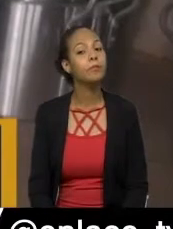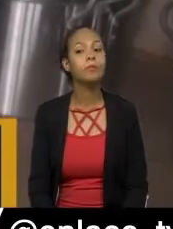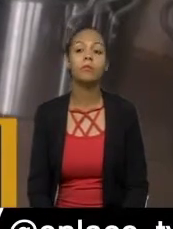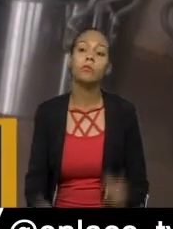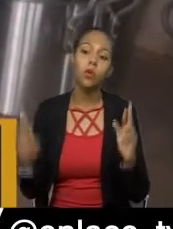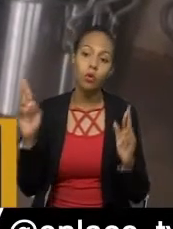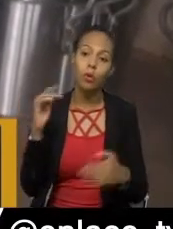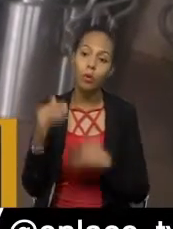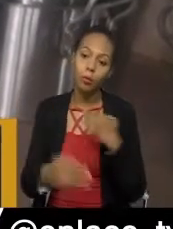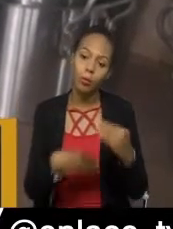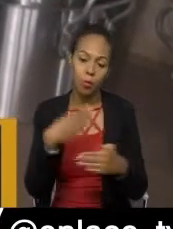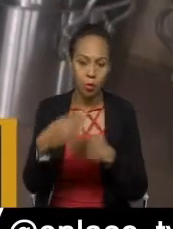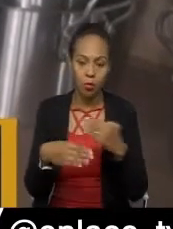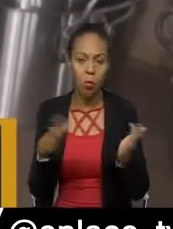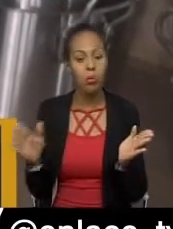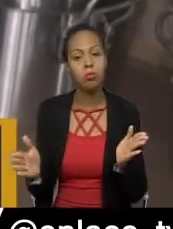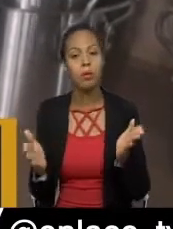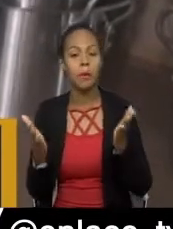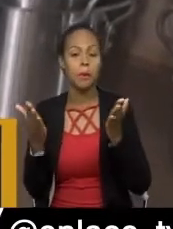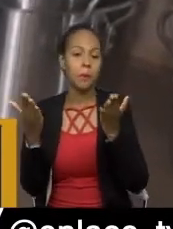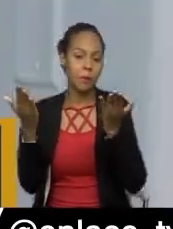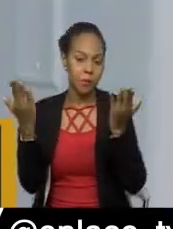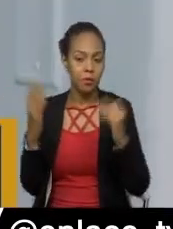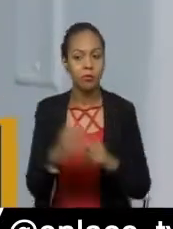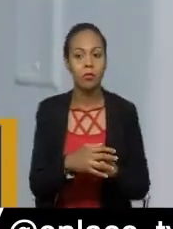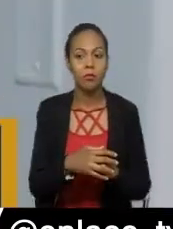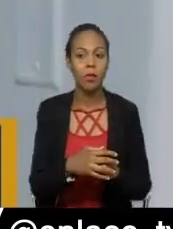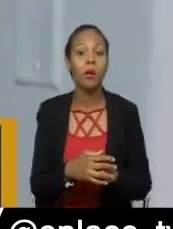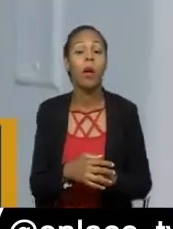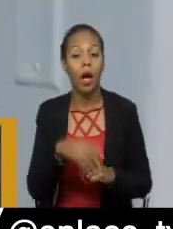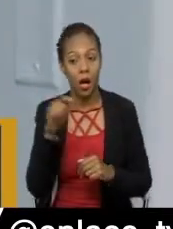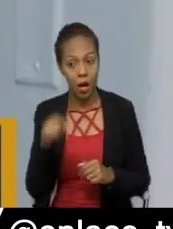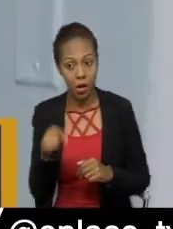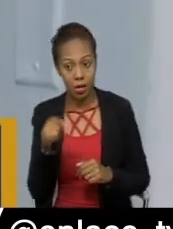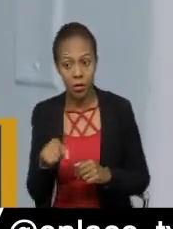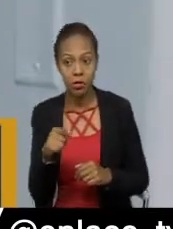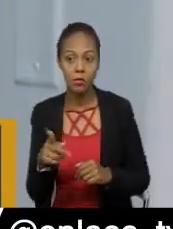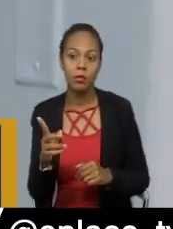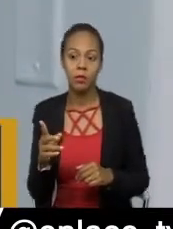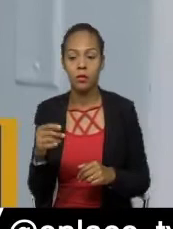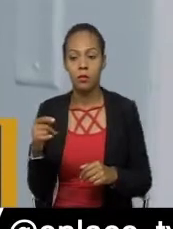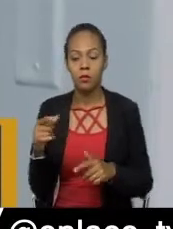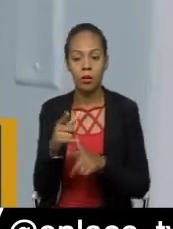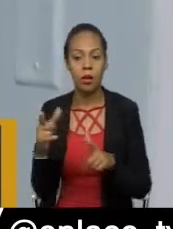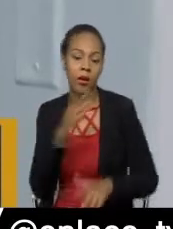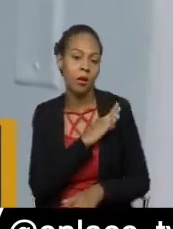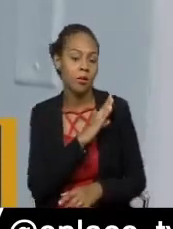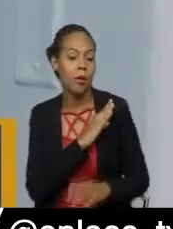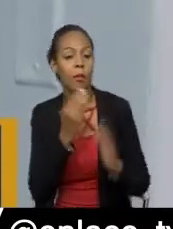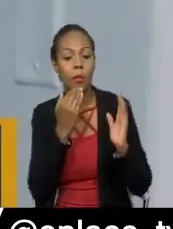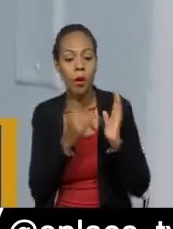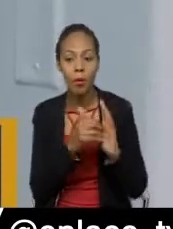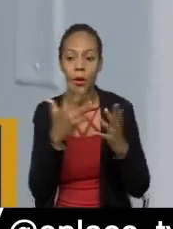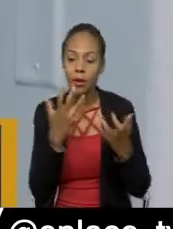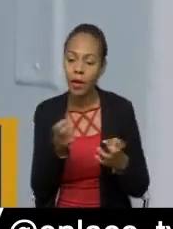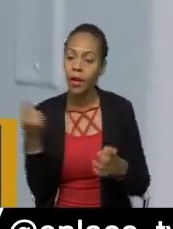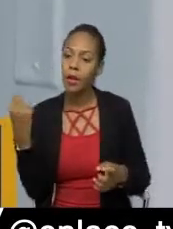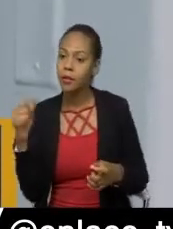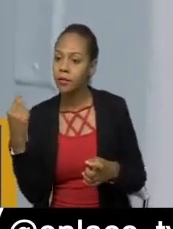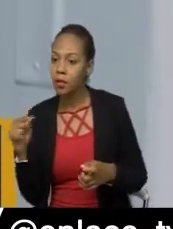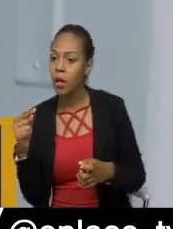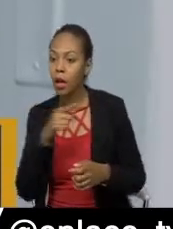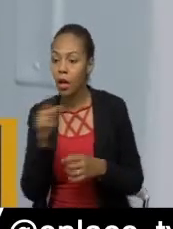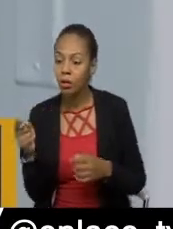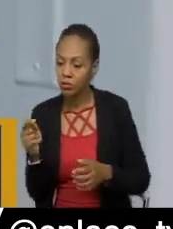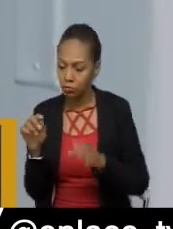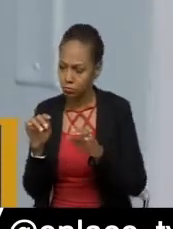mejorando. Buscamos desde la administración municipal es que los restaurantes escolares sean ideales,